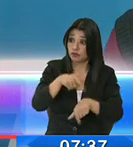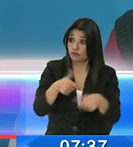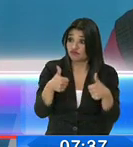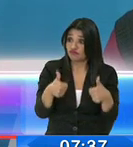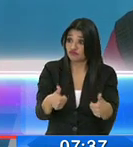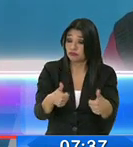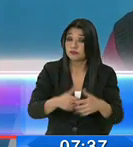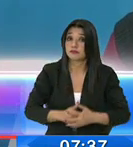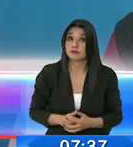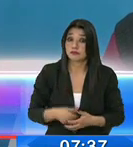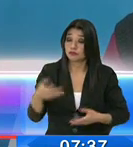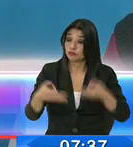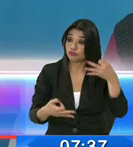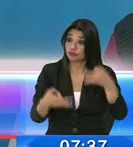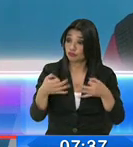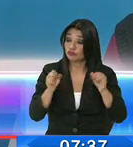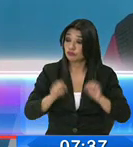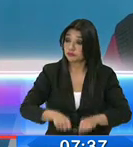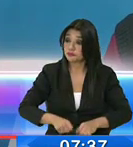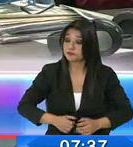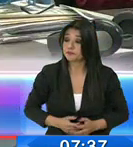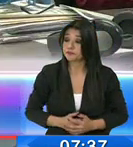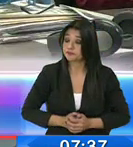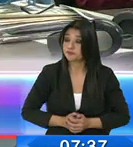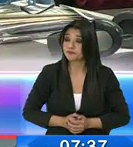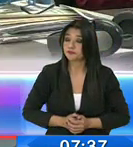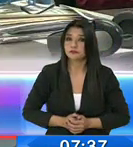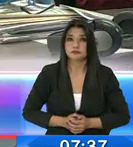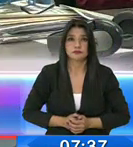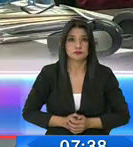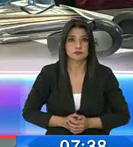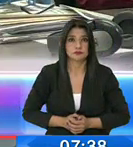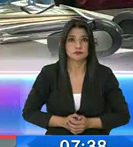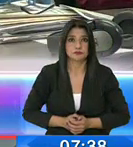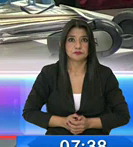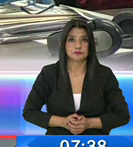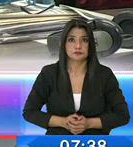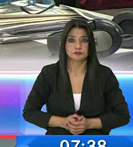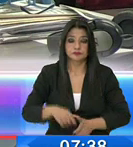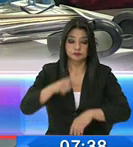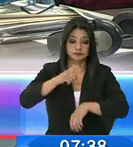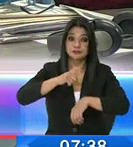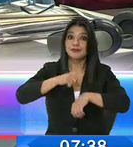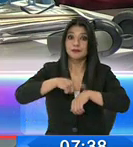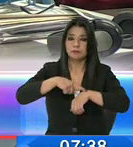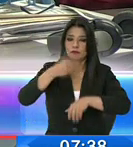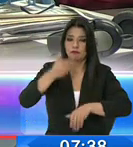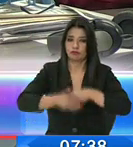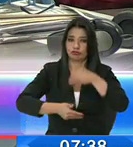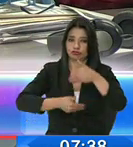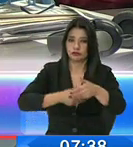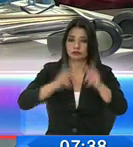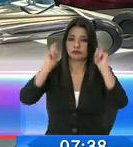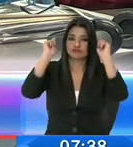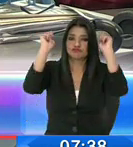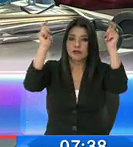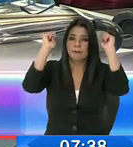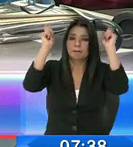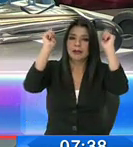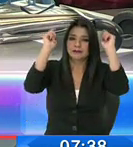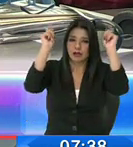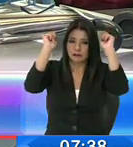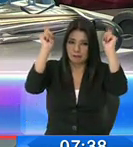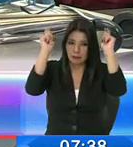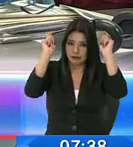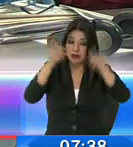en este juzgamiento el hecho de que los tiempos del proceso y los tiempos de la campaña electoral o del